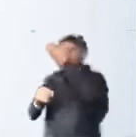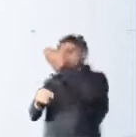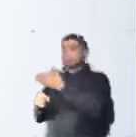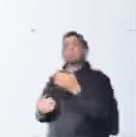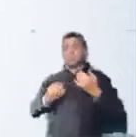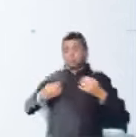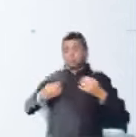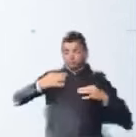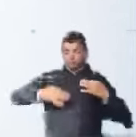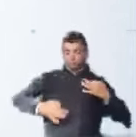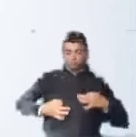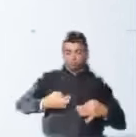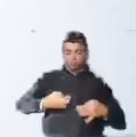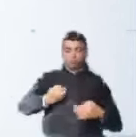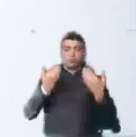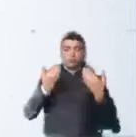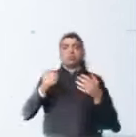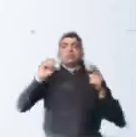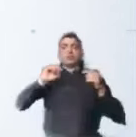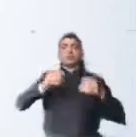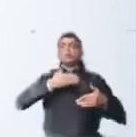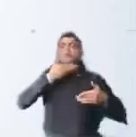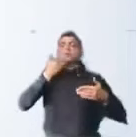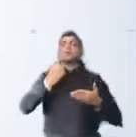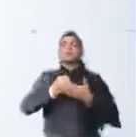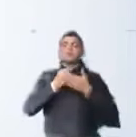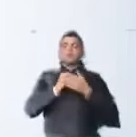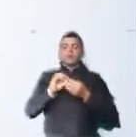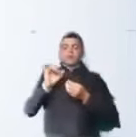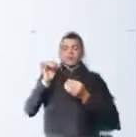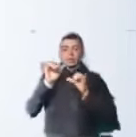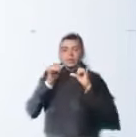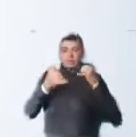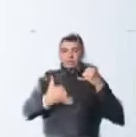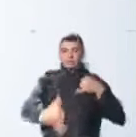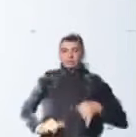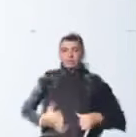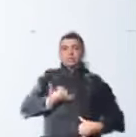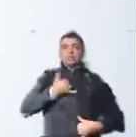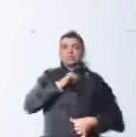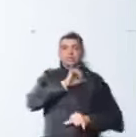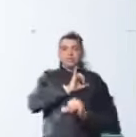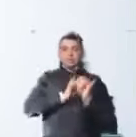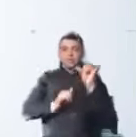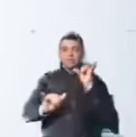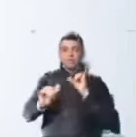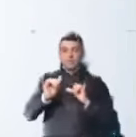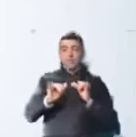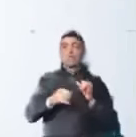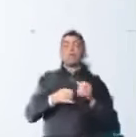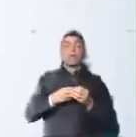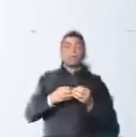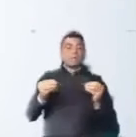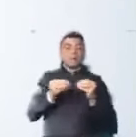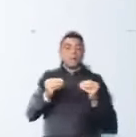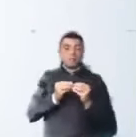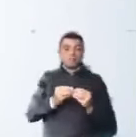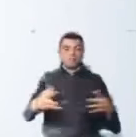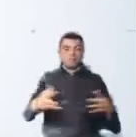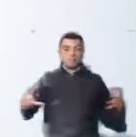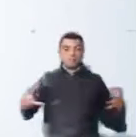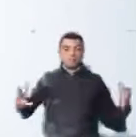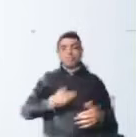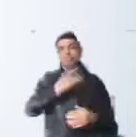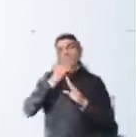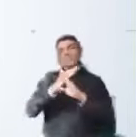mejorar la producción de anticuerpos después de la activación del linfocito B. ¿Cómo así? Bueno, aquí les voy a explicar. Aquí tenemos una imagen.